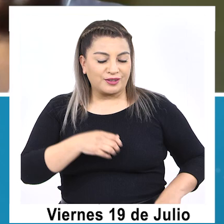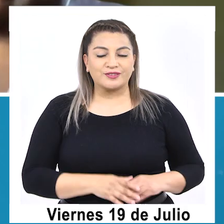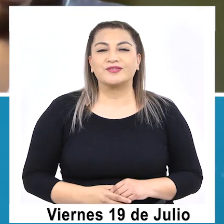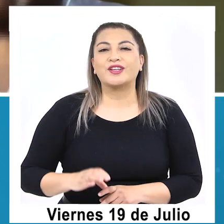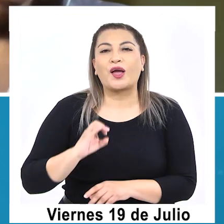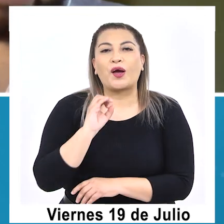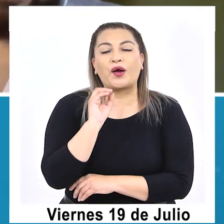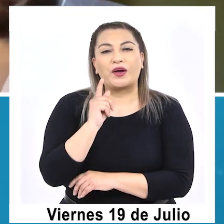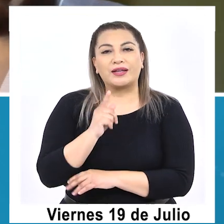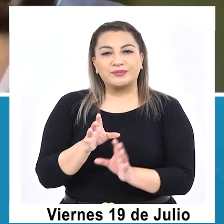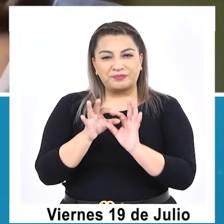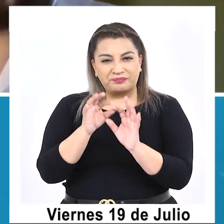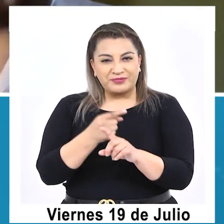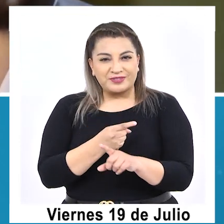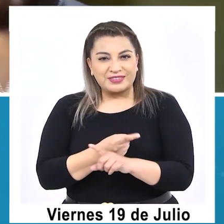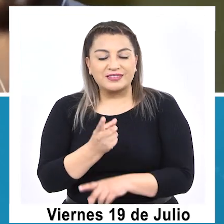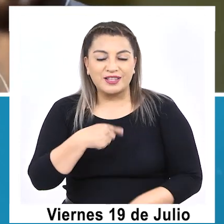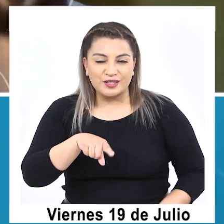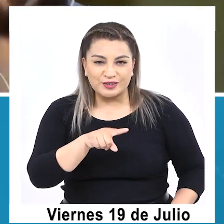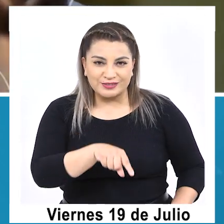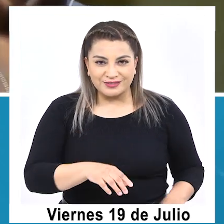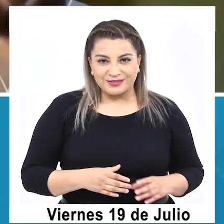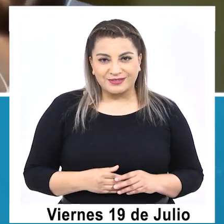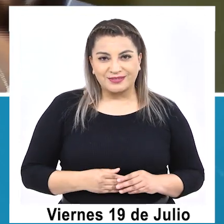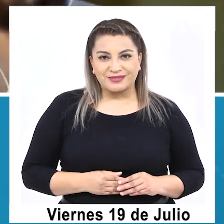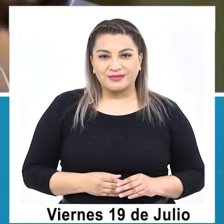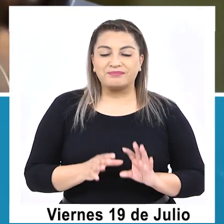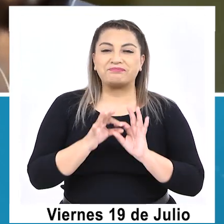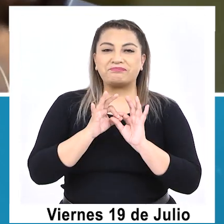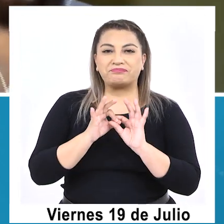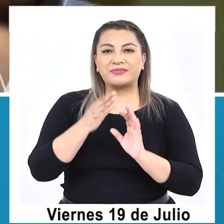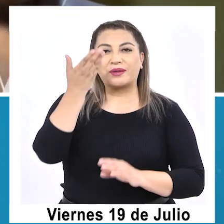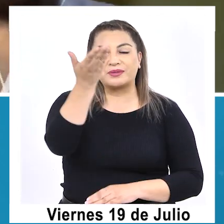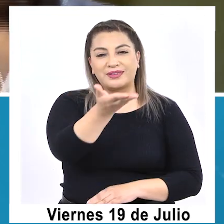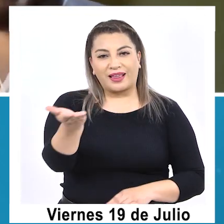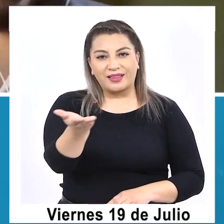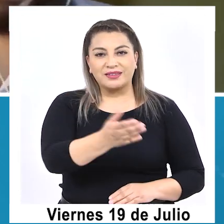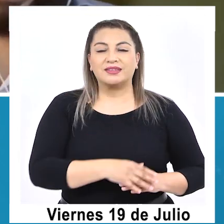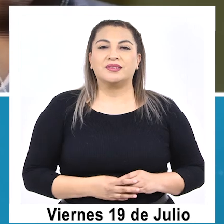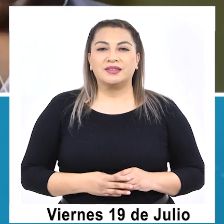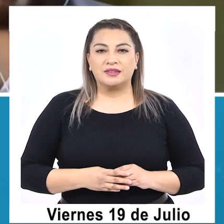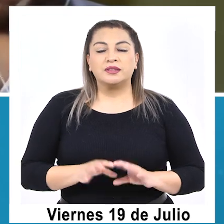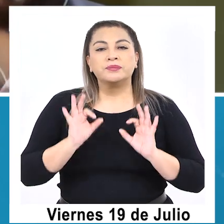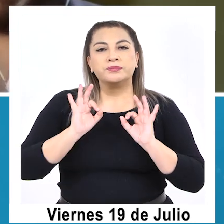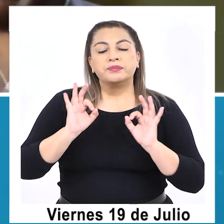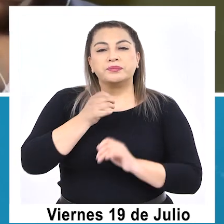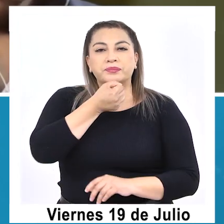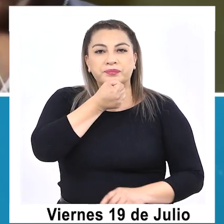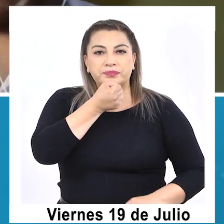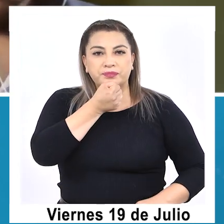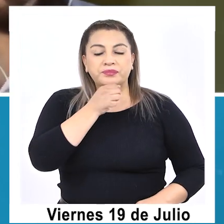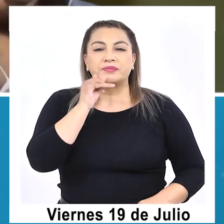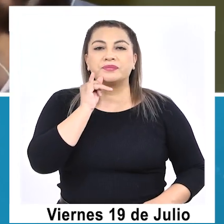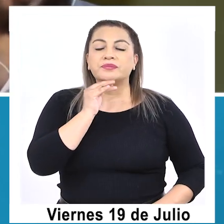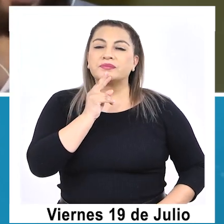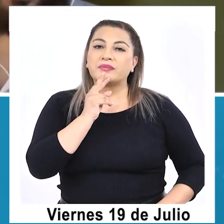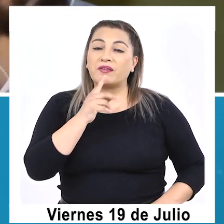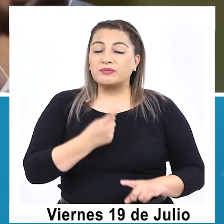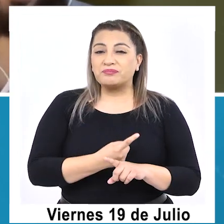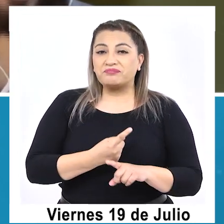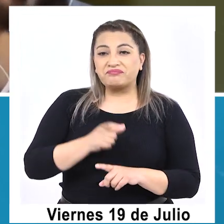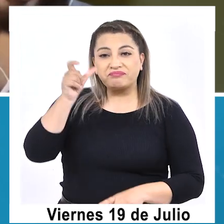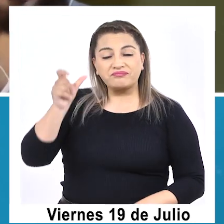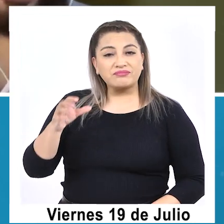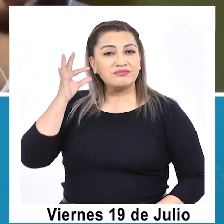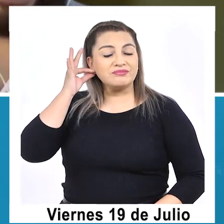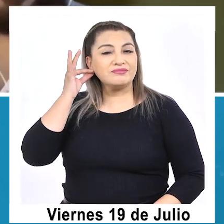Ok. Evelyn, gracias por haber estado con nosotros. Muchas gracias para ustedes. Especial de prensa en Iquique Televisión